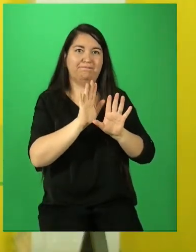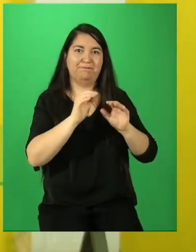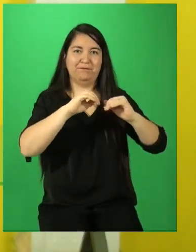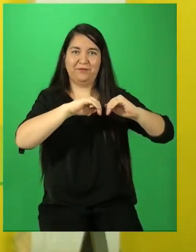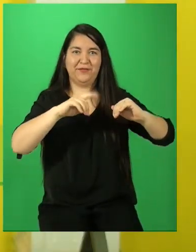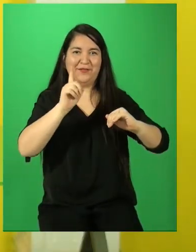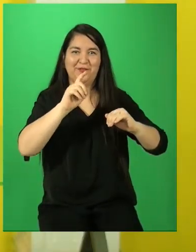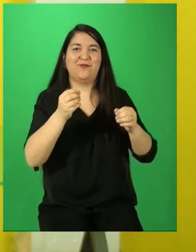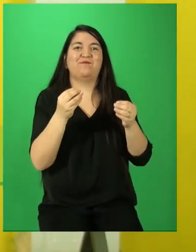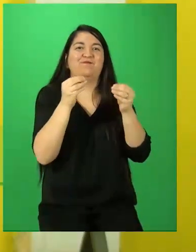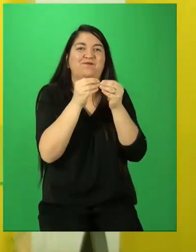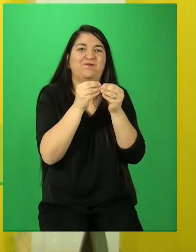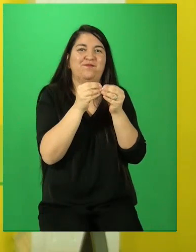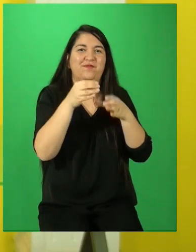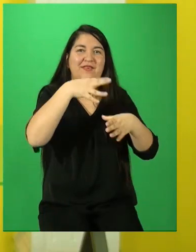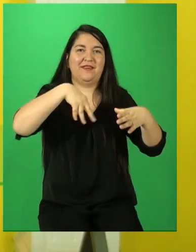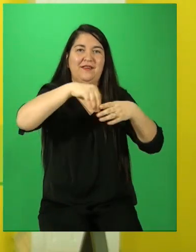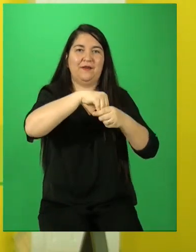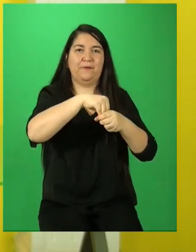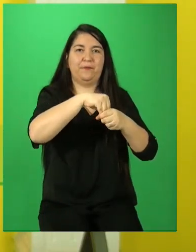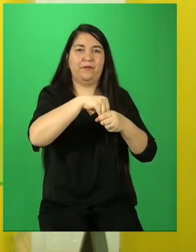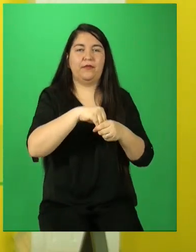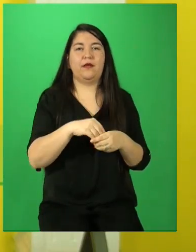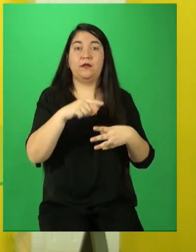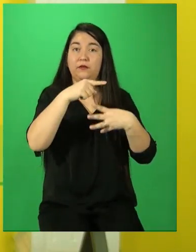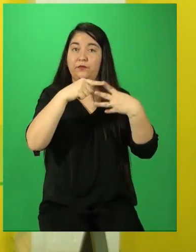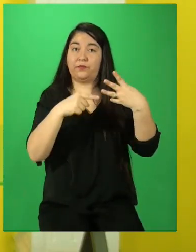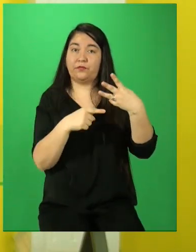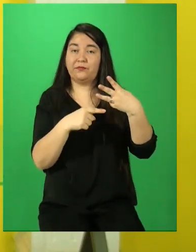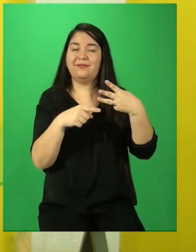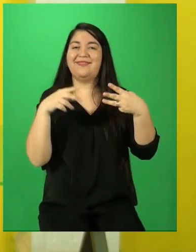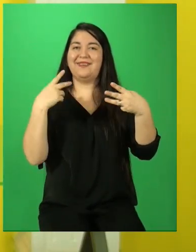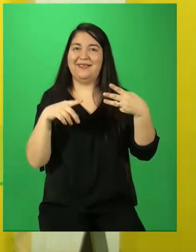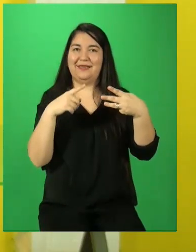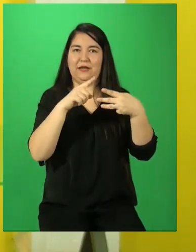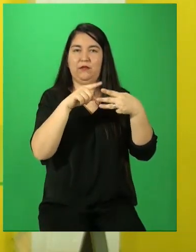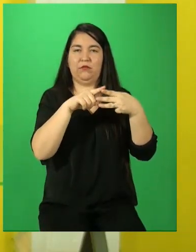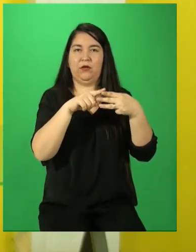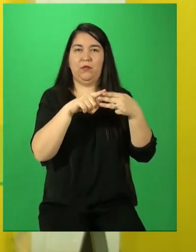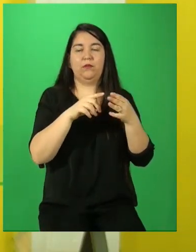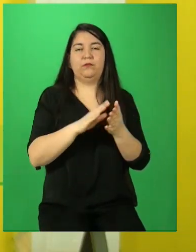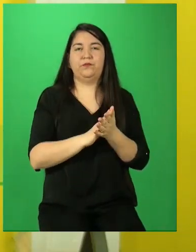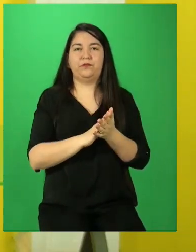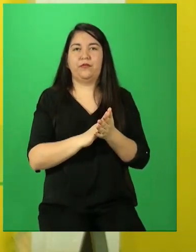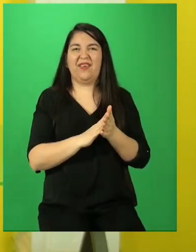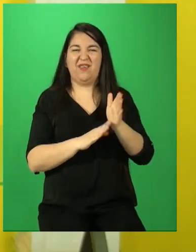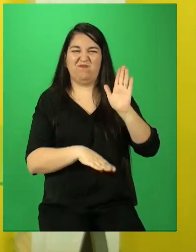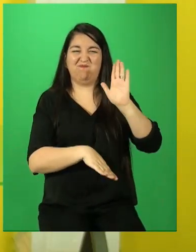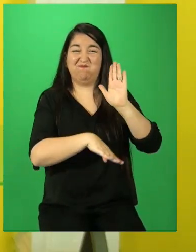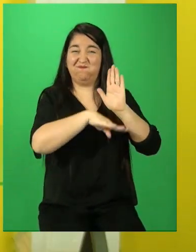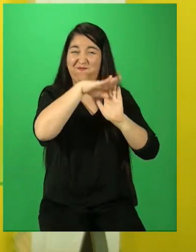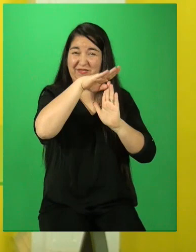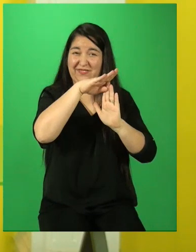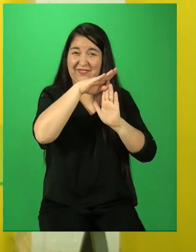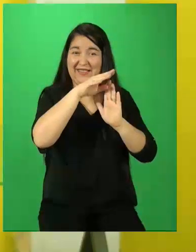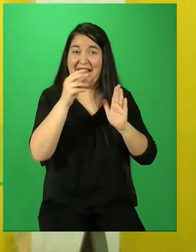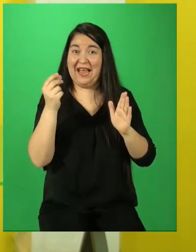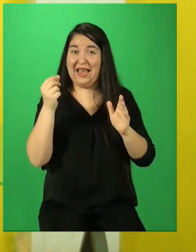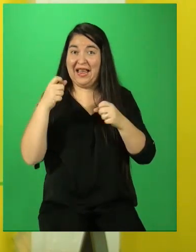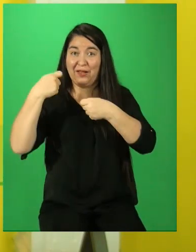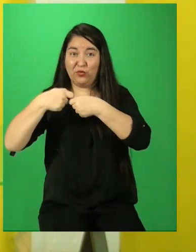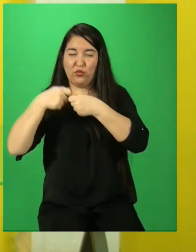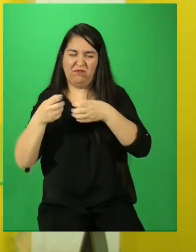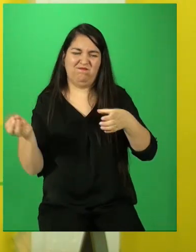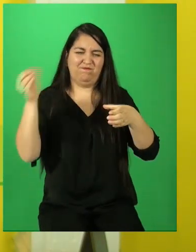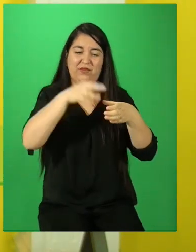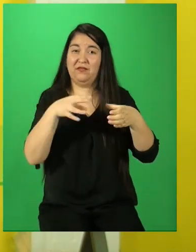Las soluciones pueden existir en tres tipos: sobresaturadas, cuando nosotros agregamos más soluto